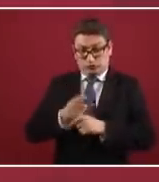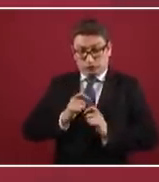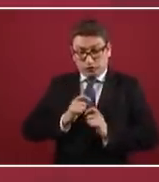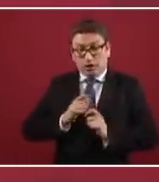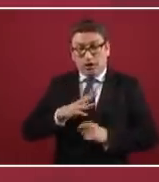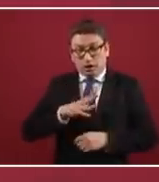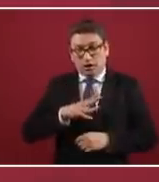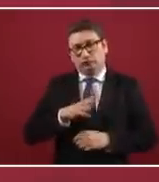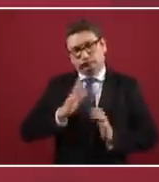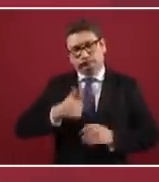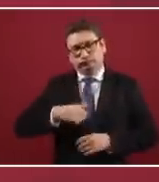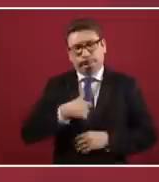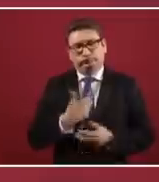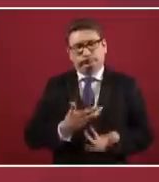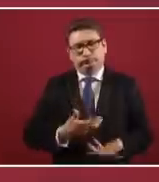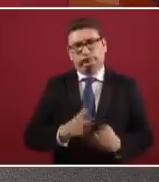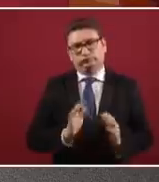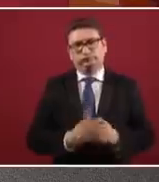¿Sí?